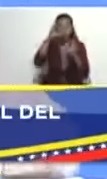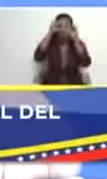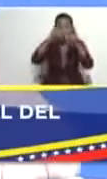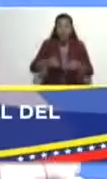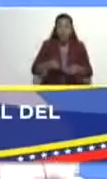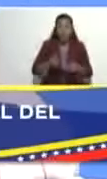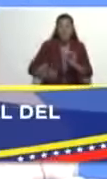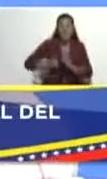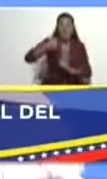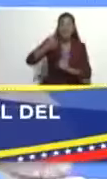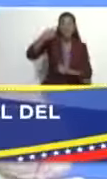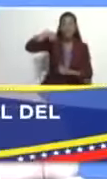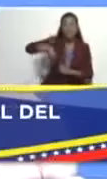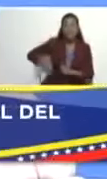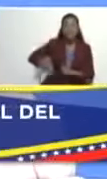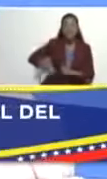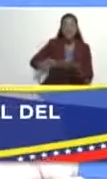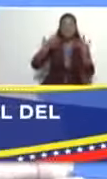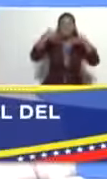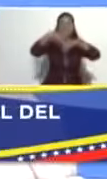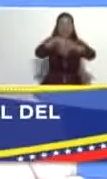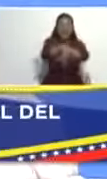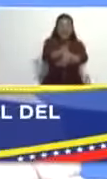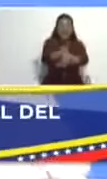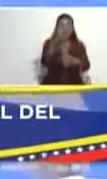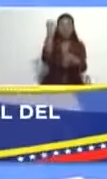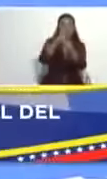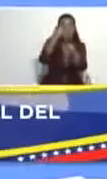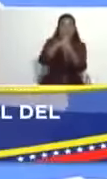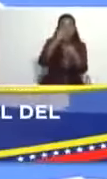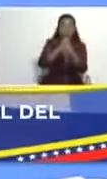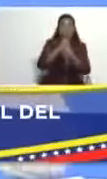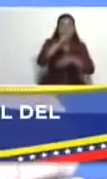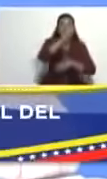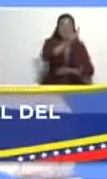subir el ingreso mínimo integral de los trabajadores a